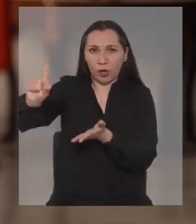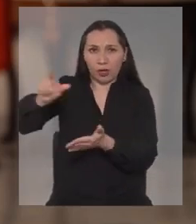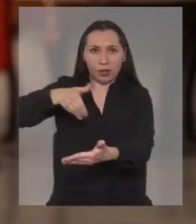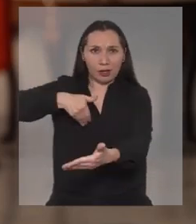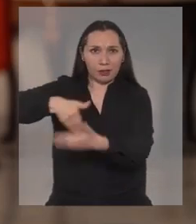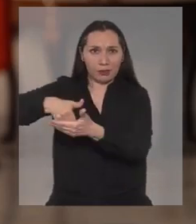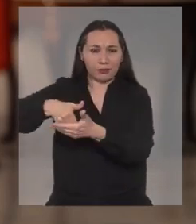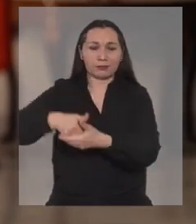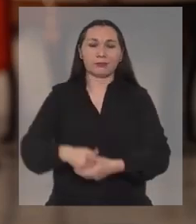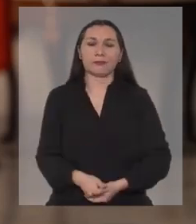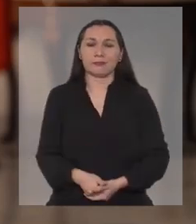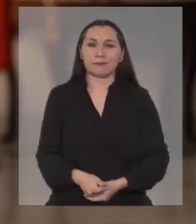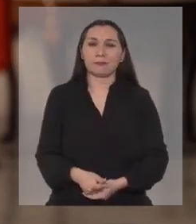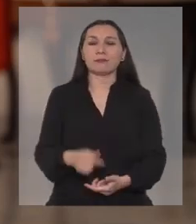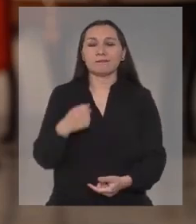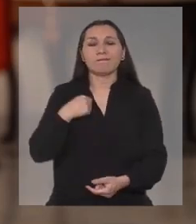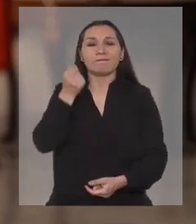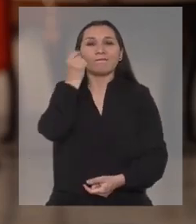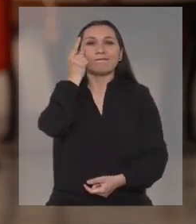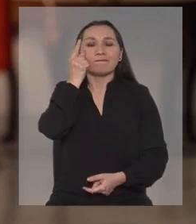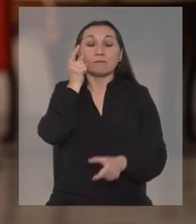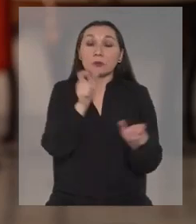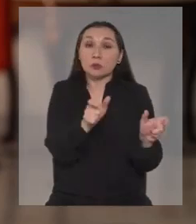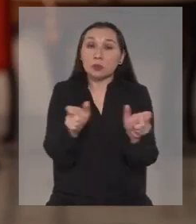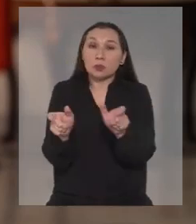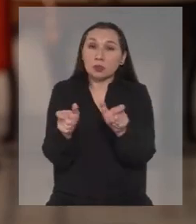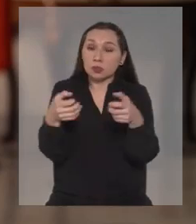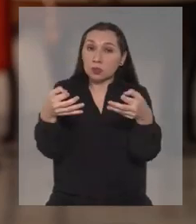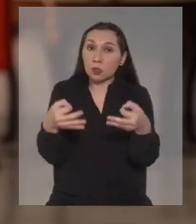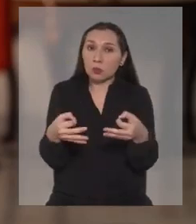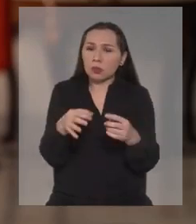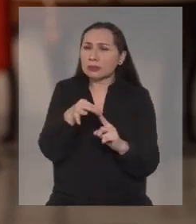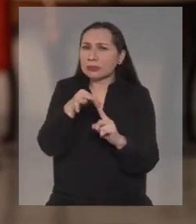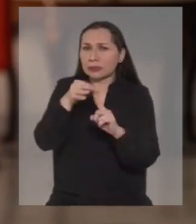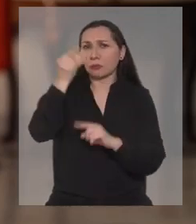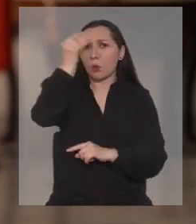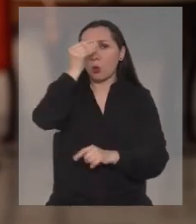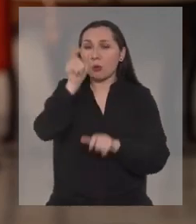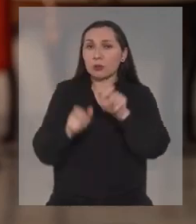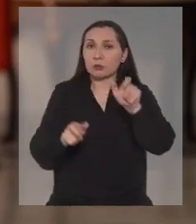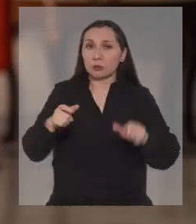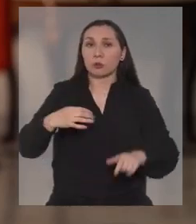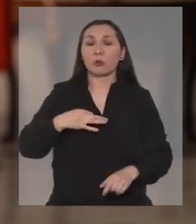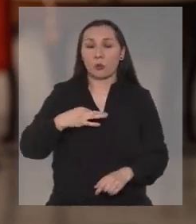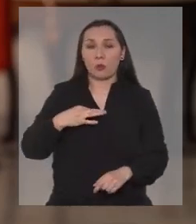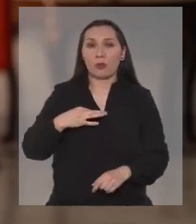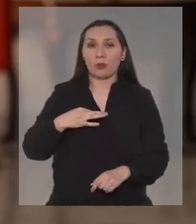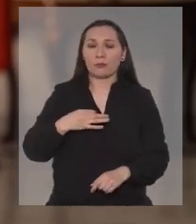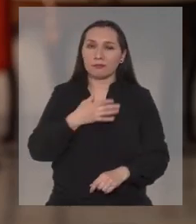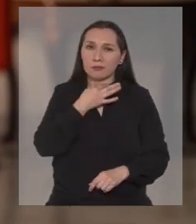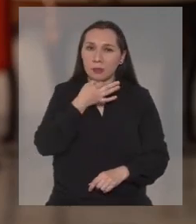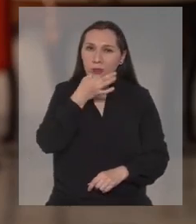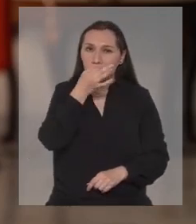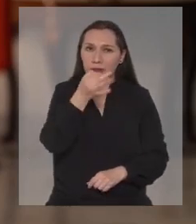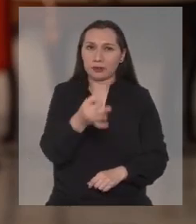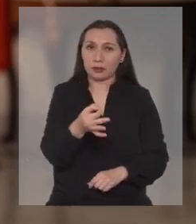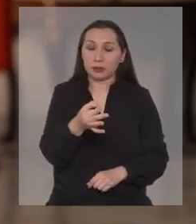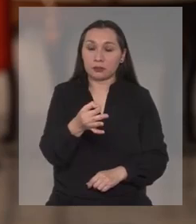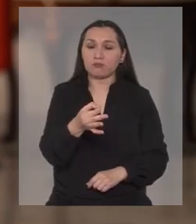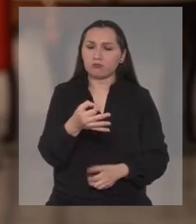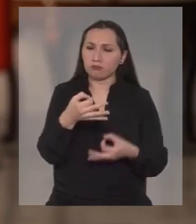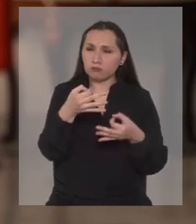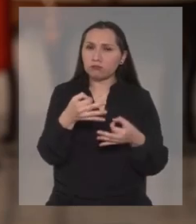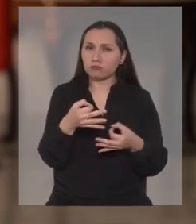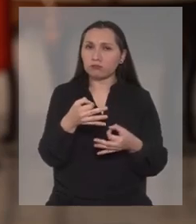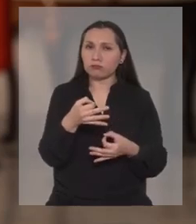echar Y es que sé que la seguridad es la principal preocupación de nuestros ciudadanos y les quiero decir con mucha